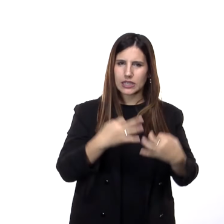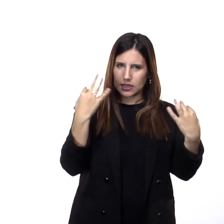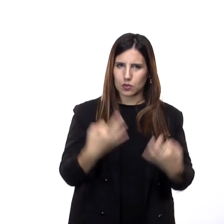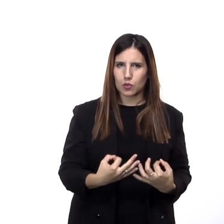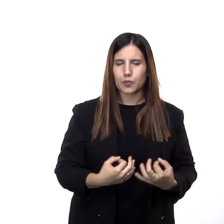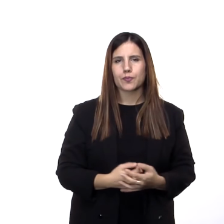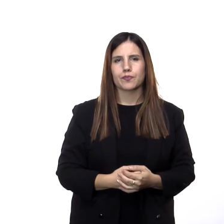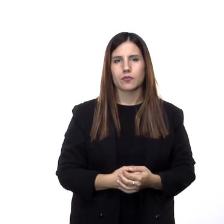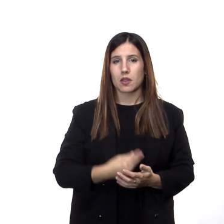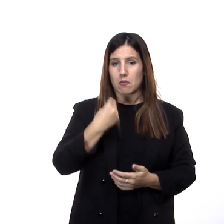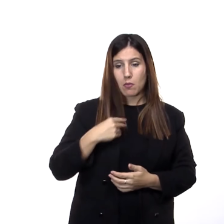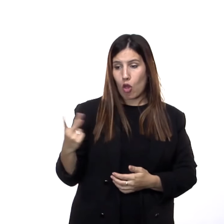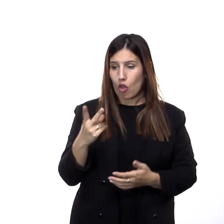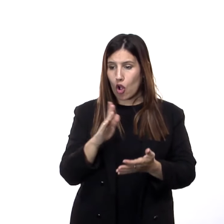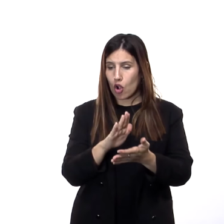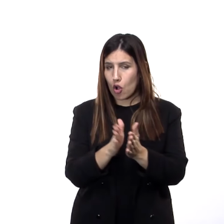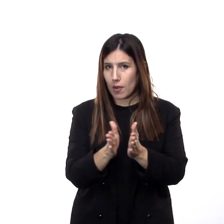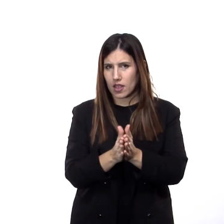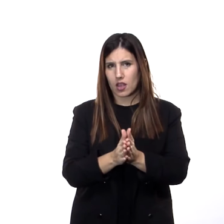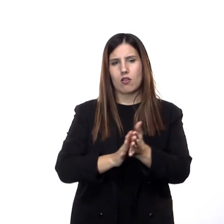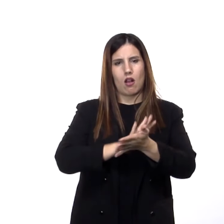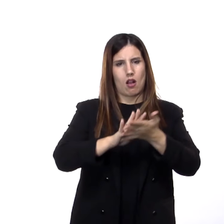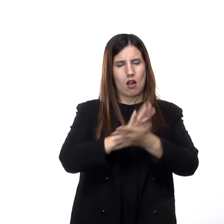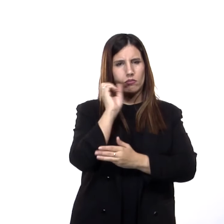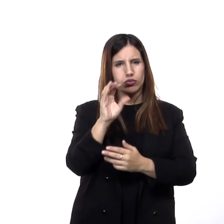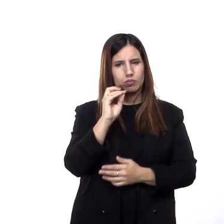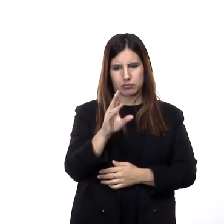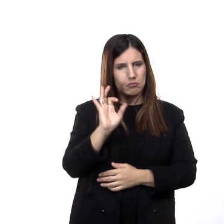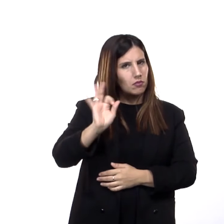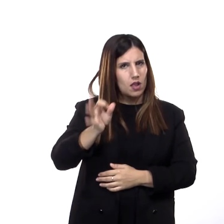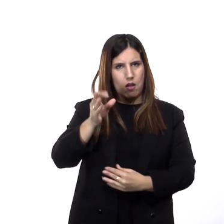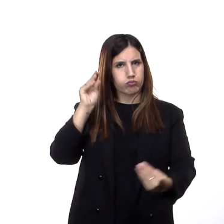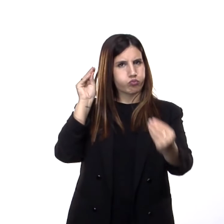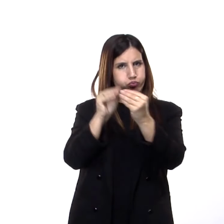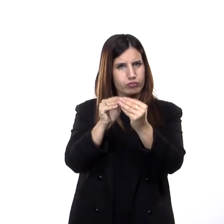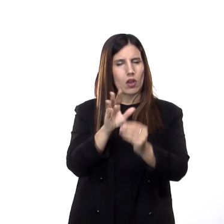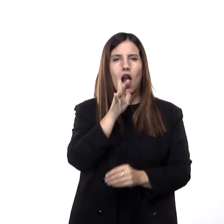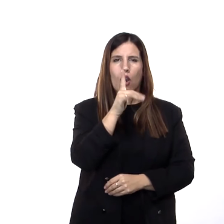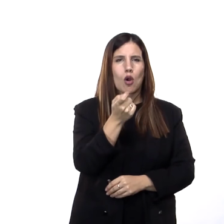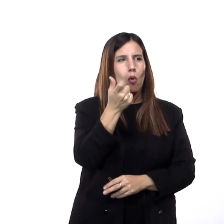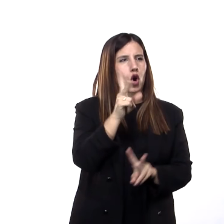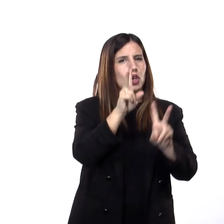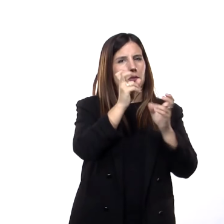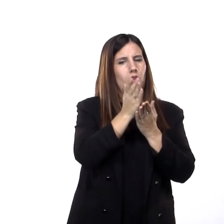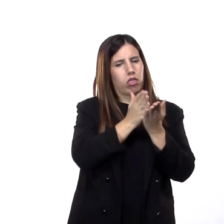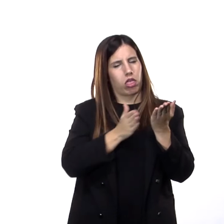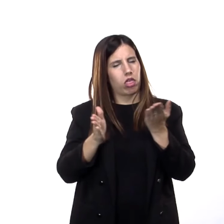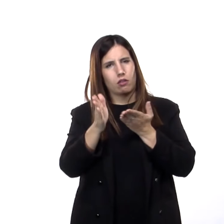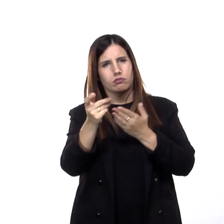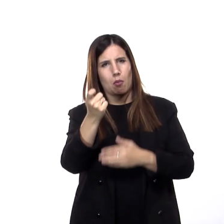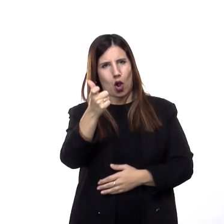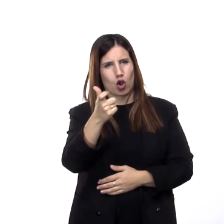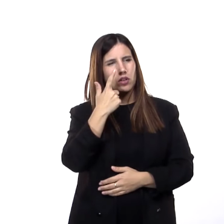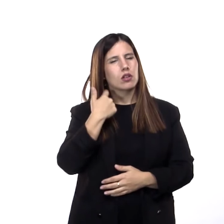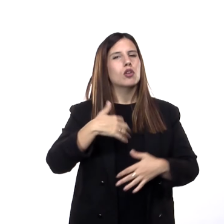ratificando todo lo que han dicho ellos me vas a dejar que me vaya un poco por la tangente y alude a a la normativa que